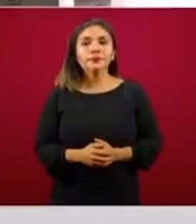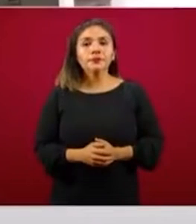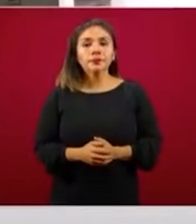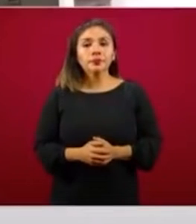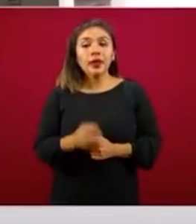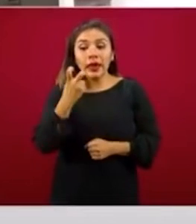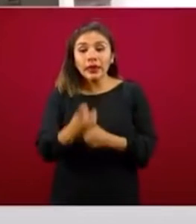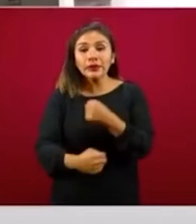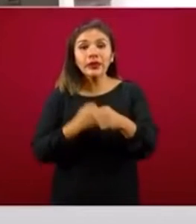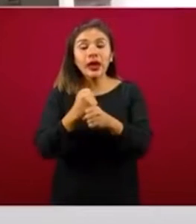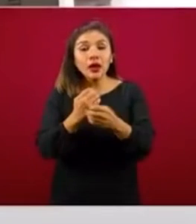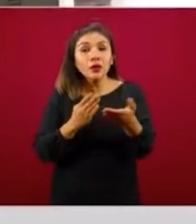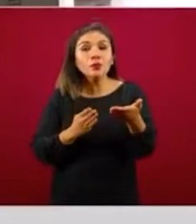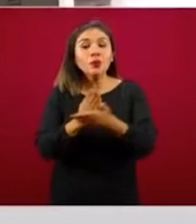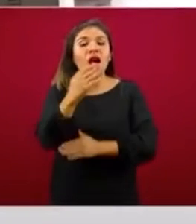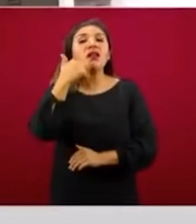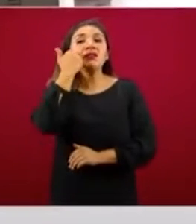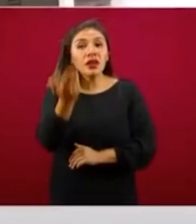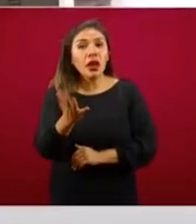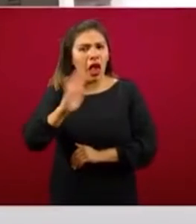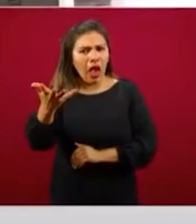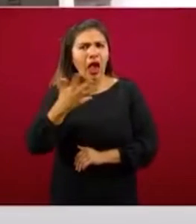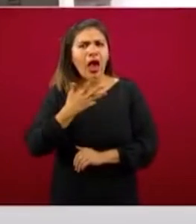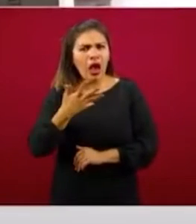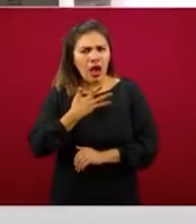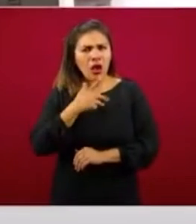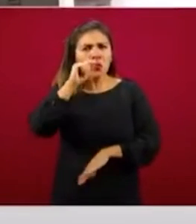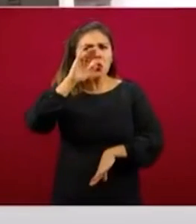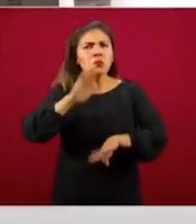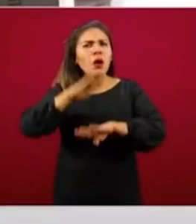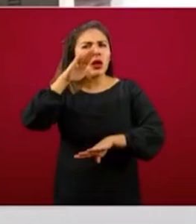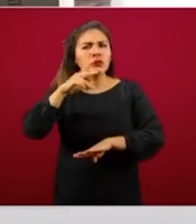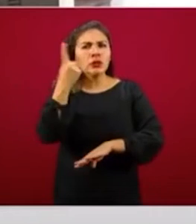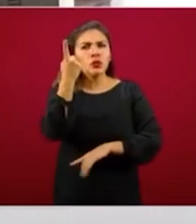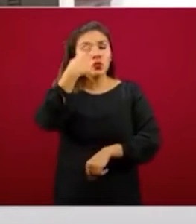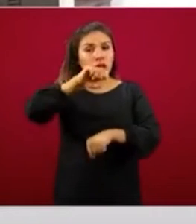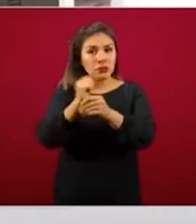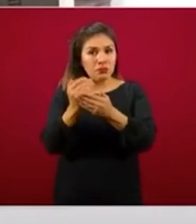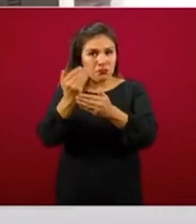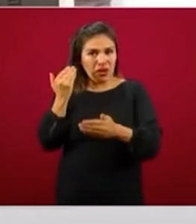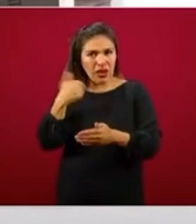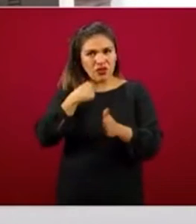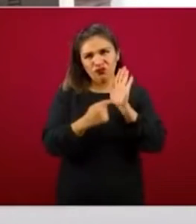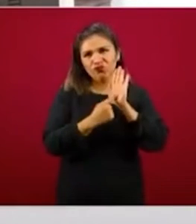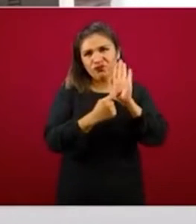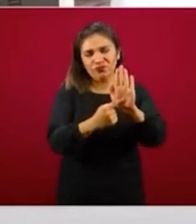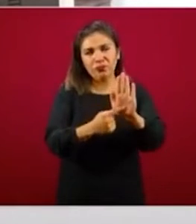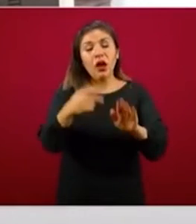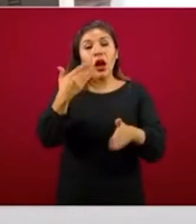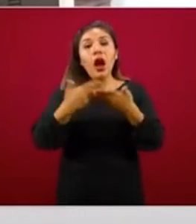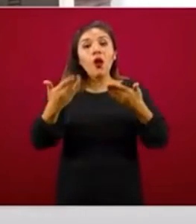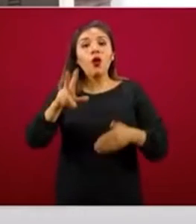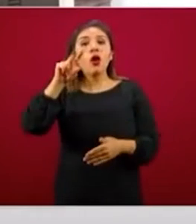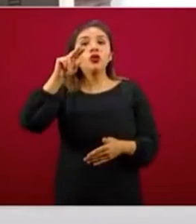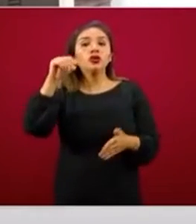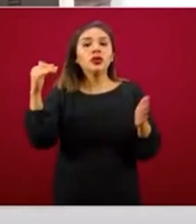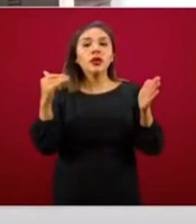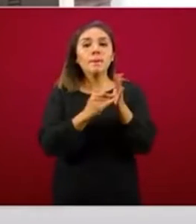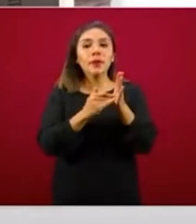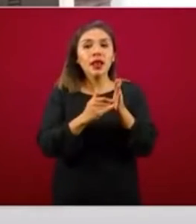Las metas para este año, como decimos, ya tenemos poquitas más que la semana pasada que presentamos el programa, llegamos ya a 80